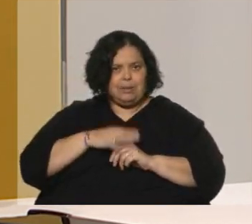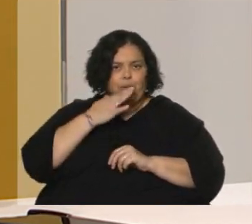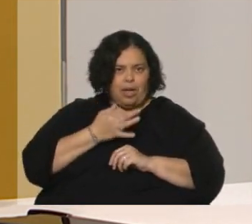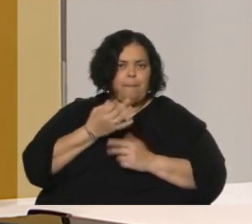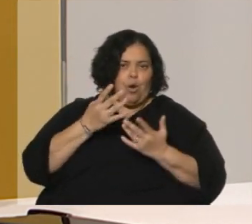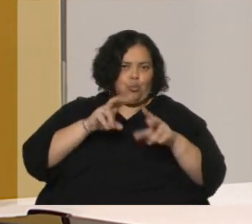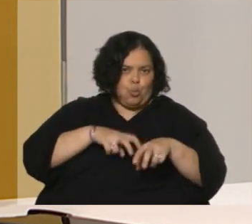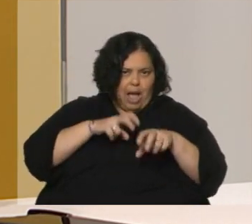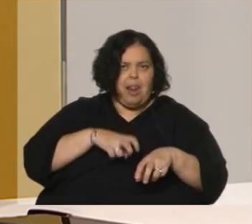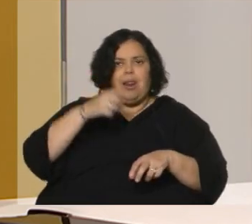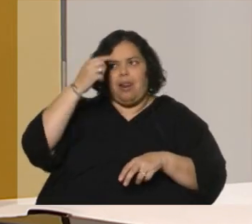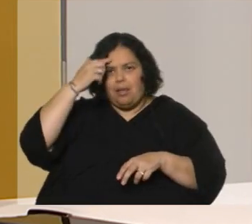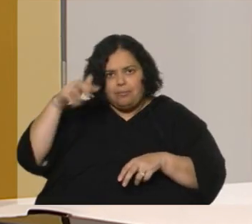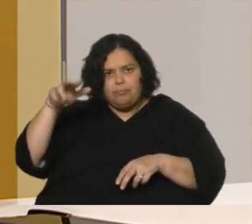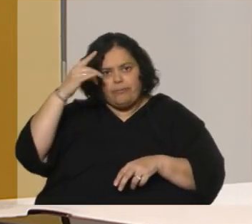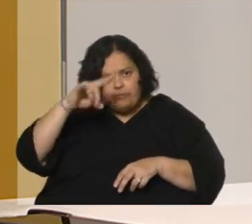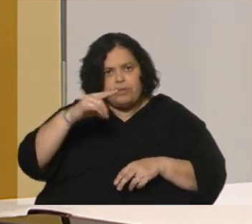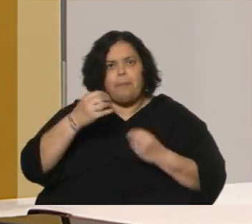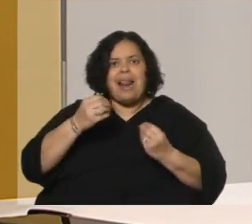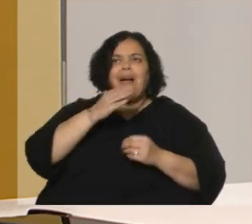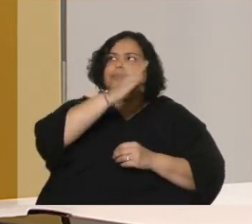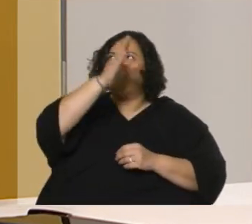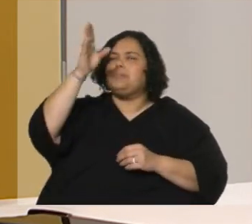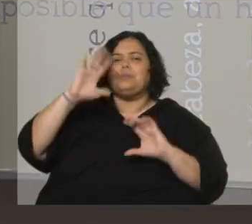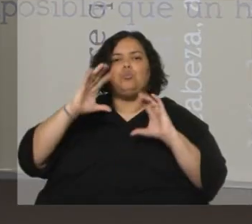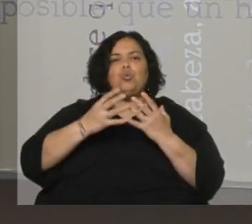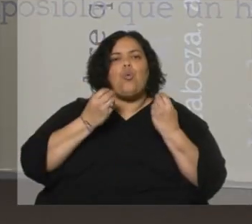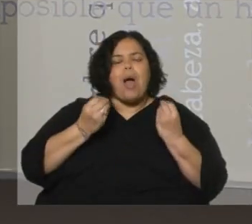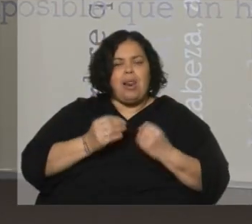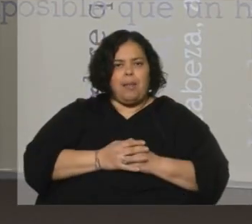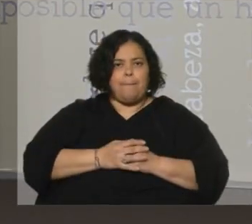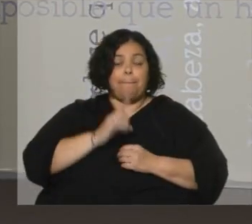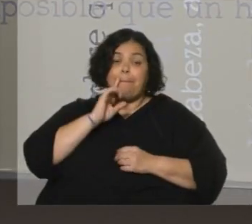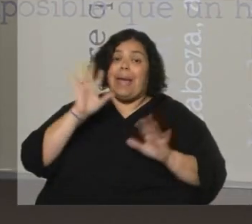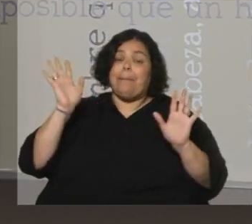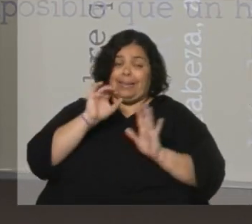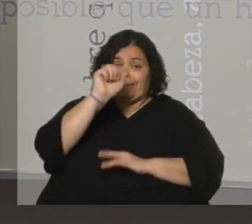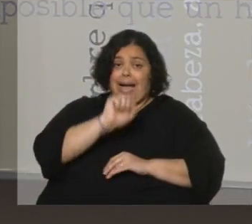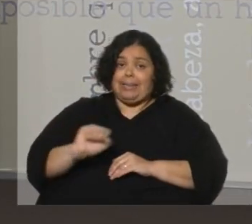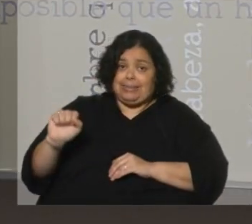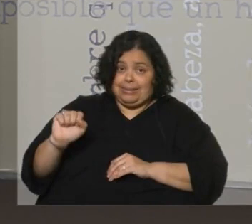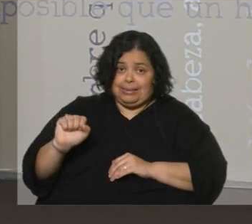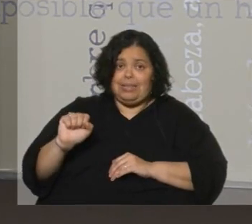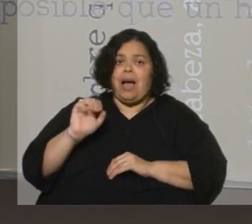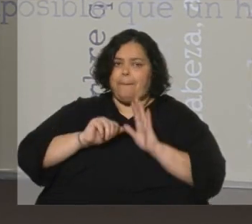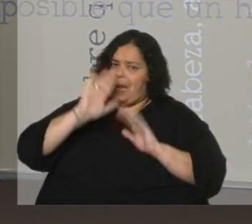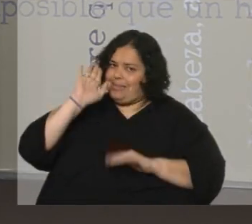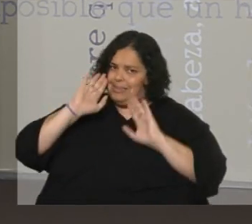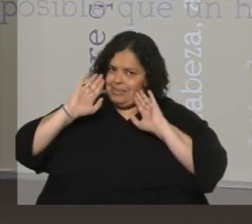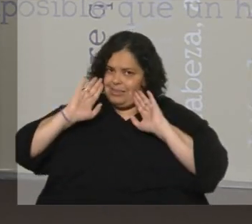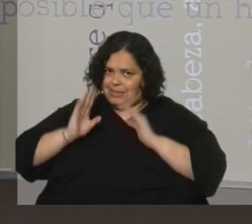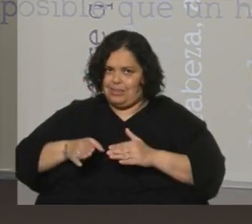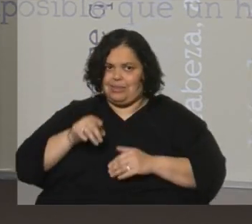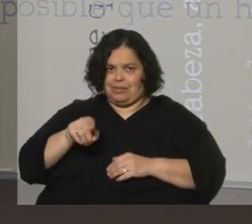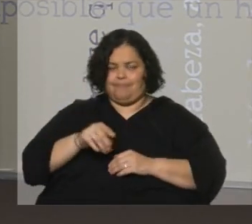actividad rural este se pueden ver en el mundo hoy creo que el sudeste asiático es la gran la la gr la gran apuesta sí creo que es la